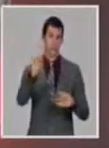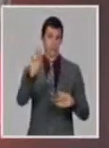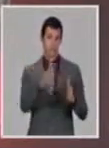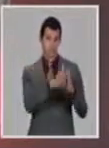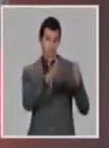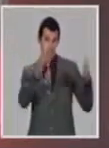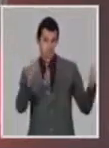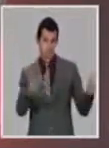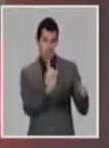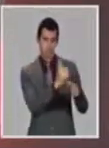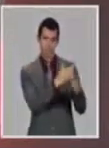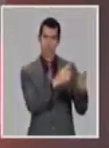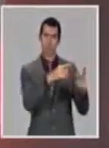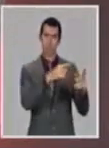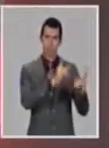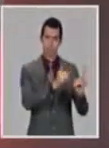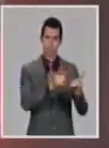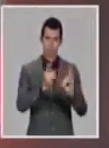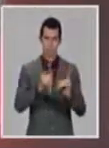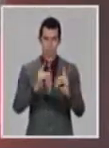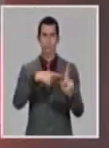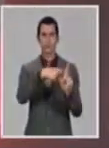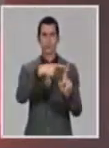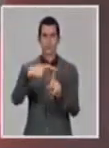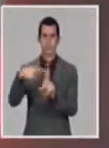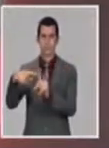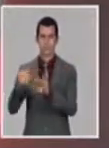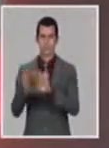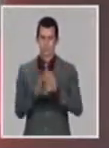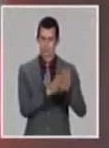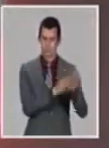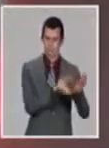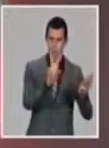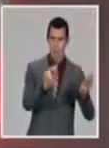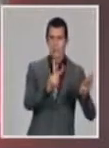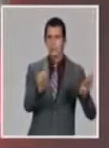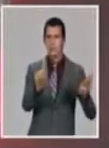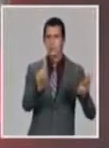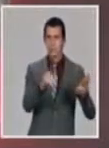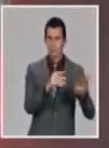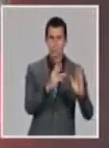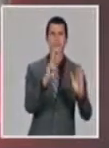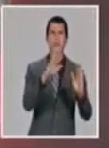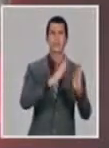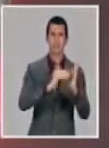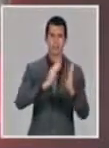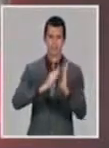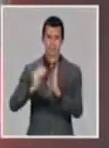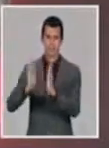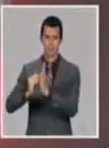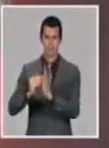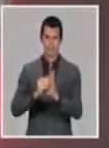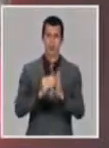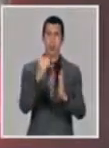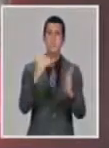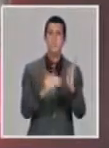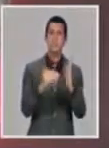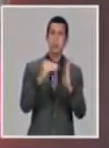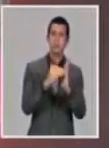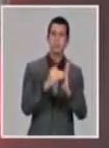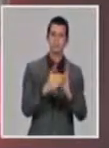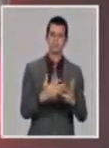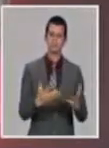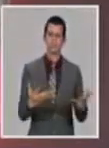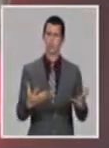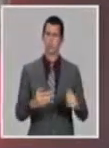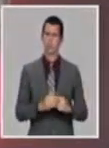esa manera. La región de las Américas, es decir, el escenario donde también Cuba se encuentra, notificó más de